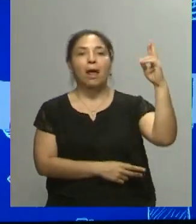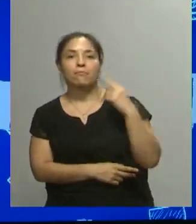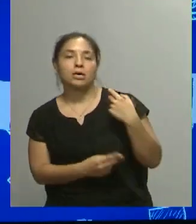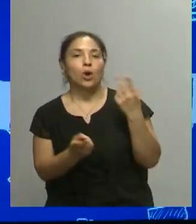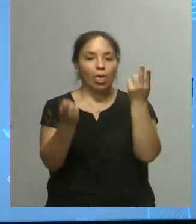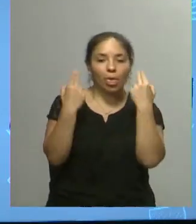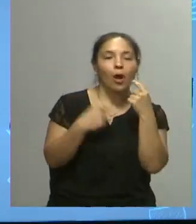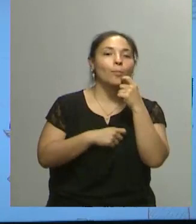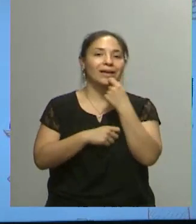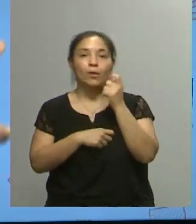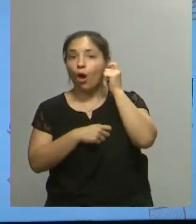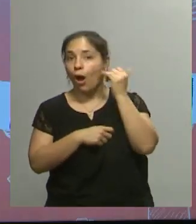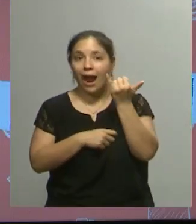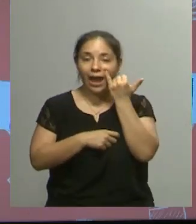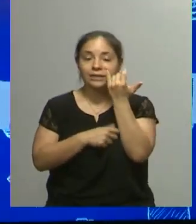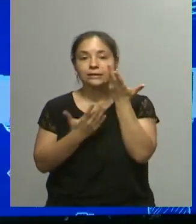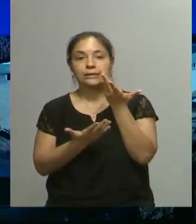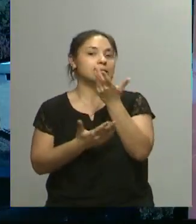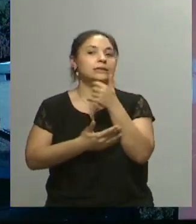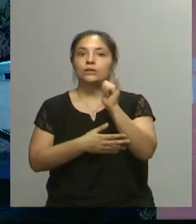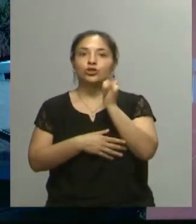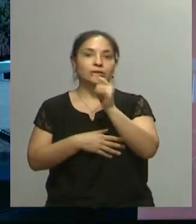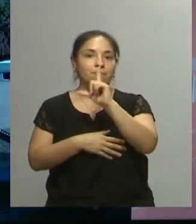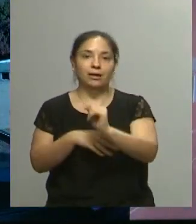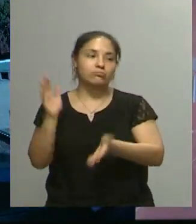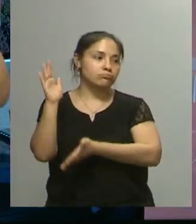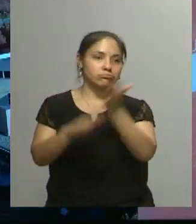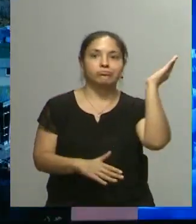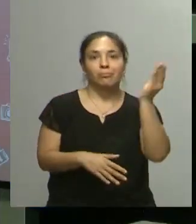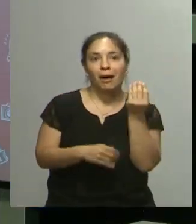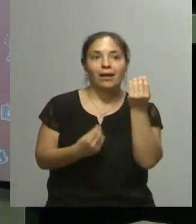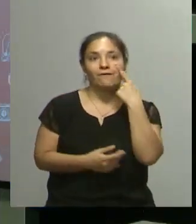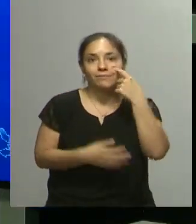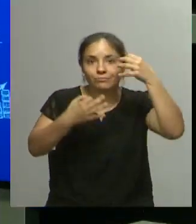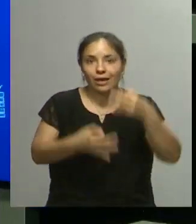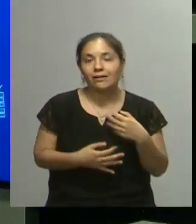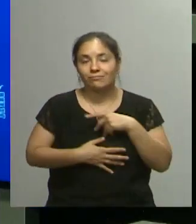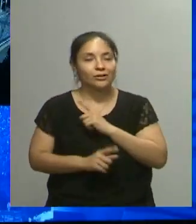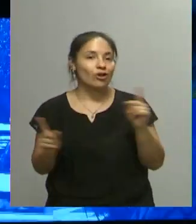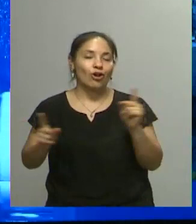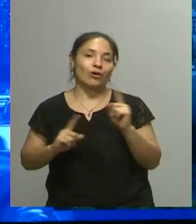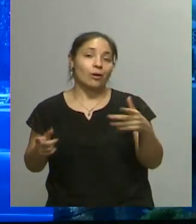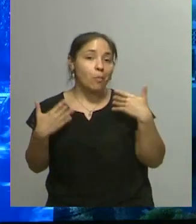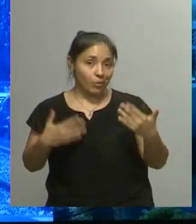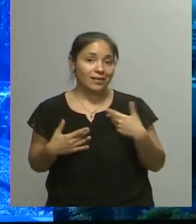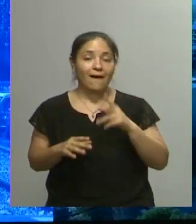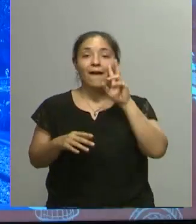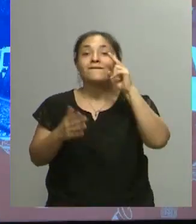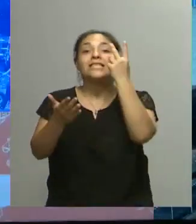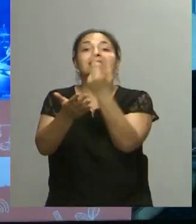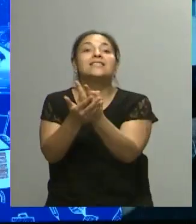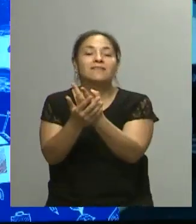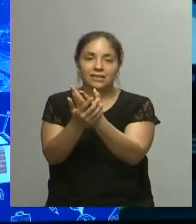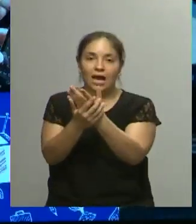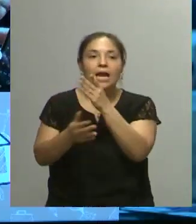gay tengas que salir de Qatar para poder tener tu vivir, vida, ¿no? Tal cual. Entonces me parece que es eso, es visibilizar lo que está